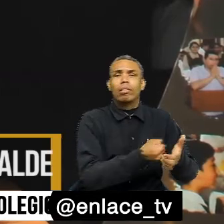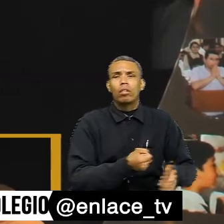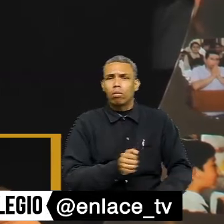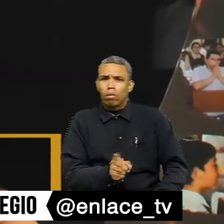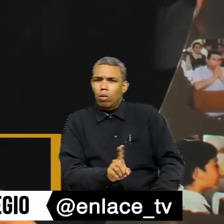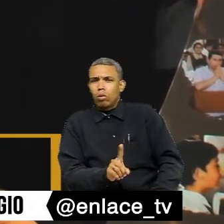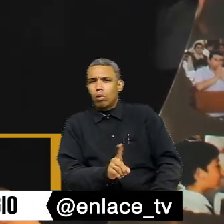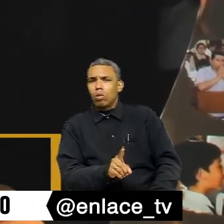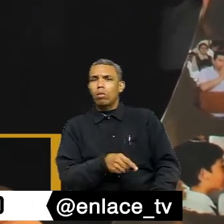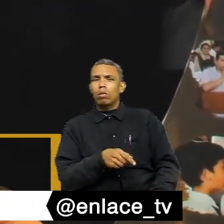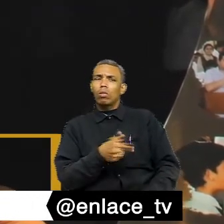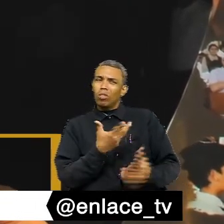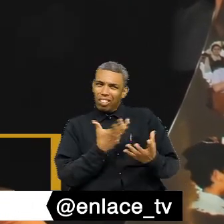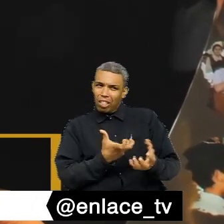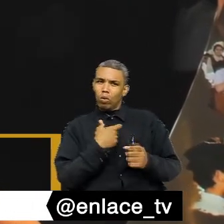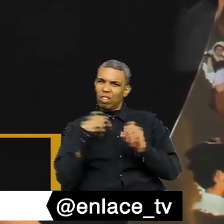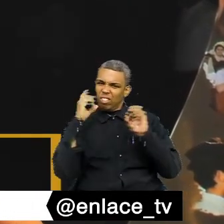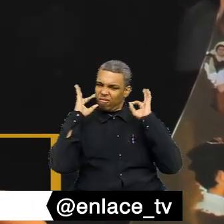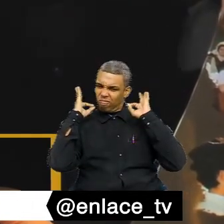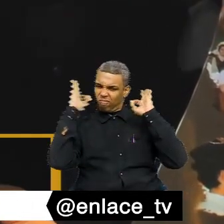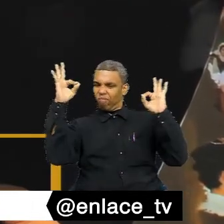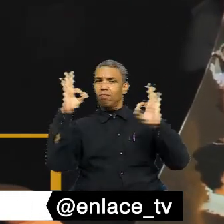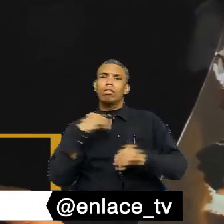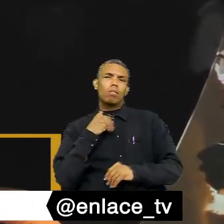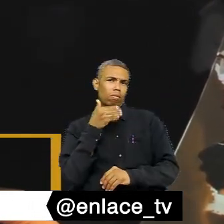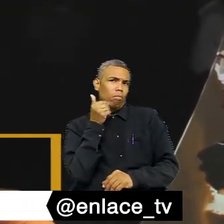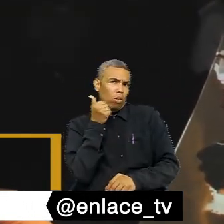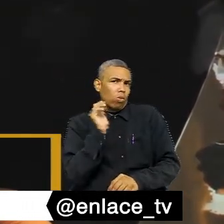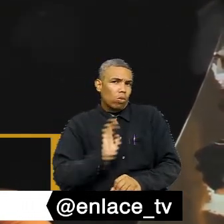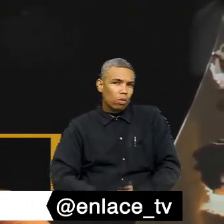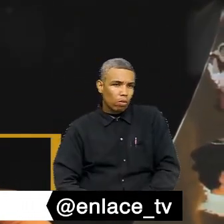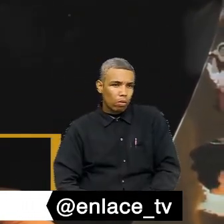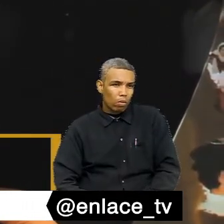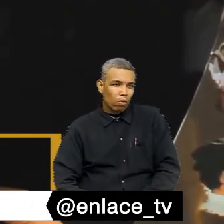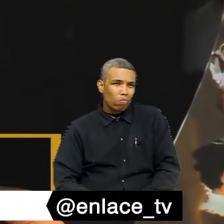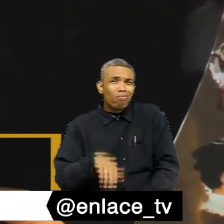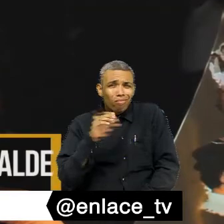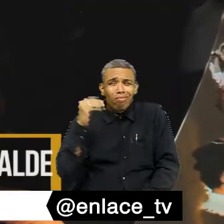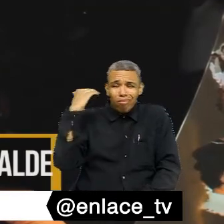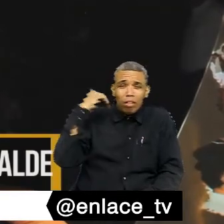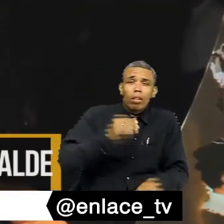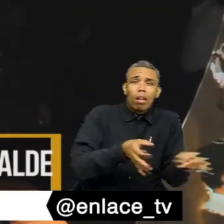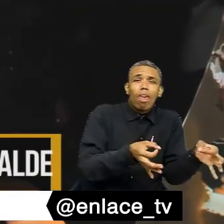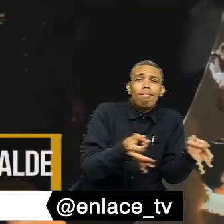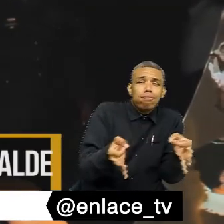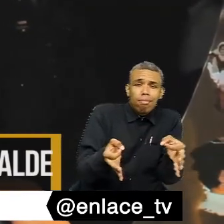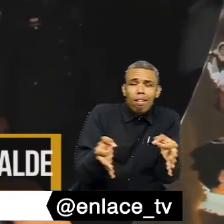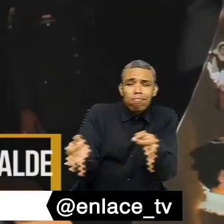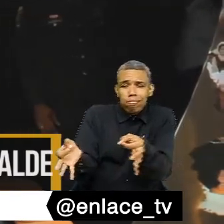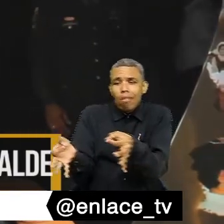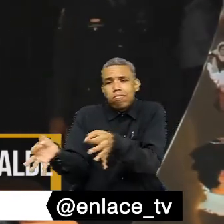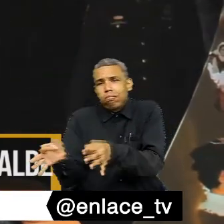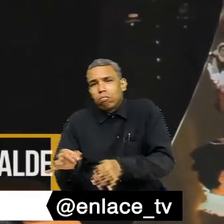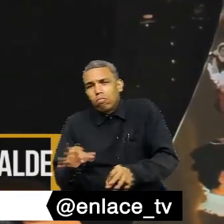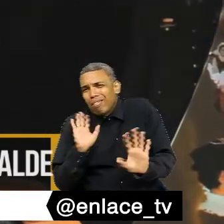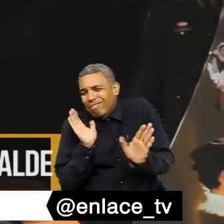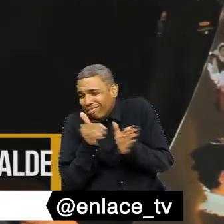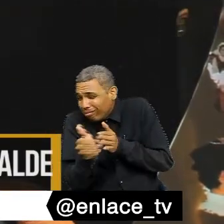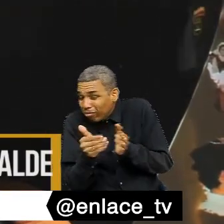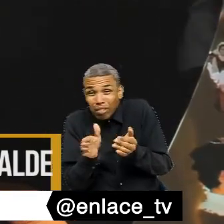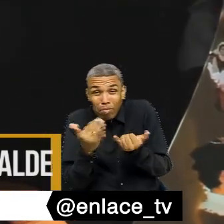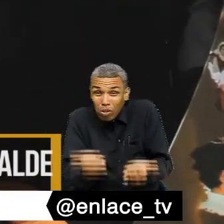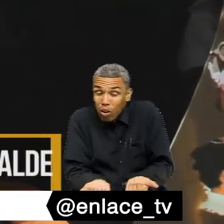ya, cuando uno dice esperamos lo más, esperemos lo menos, porque queremos que nos entreguen un parque